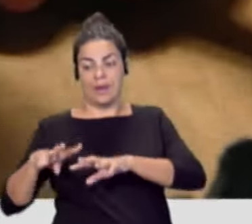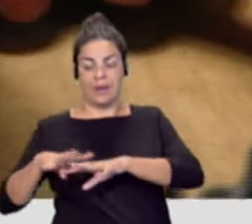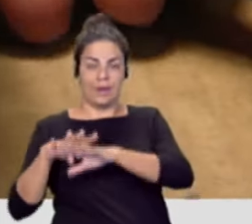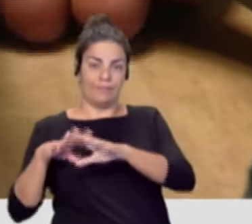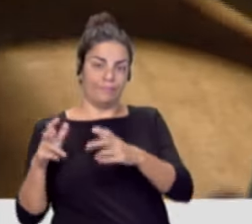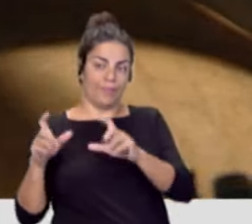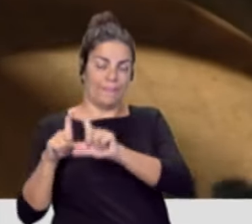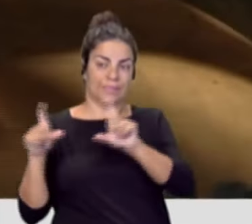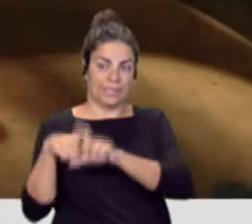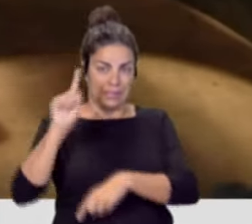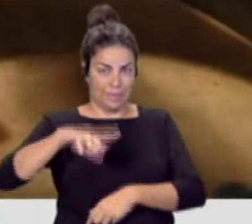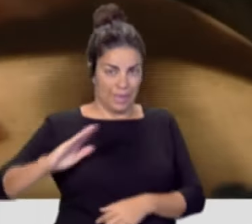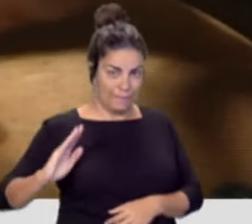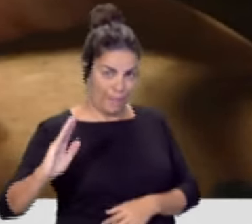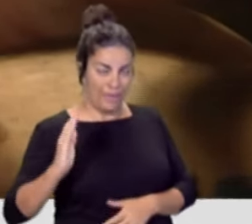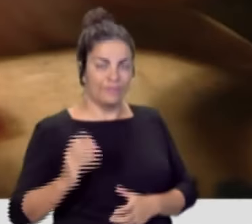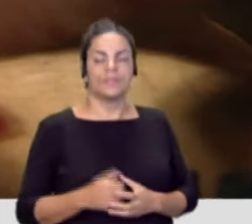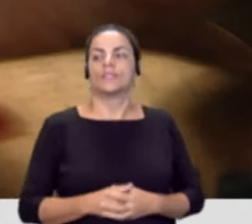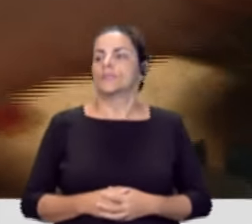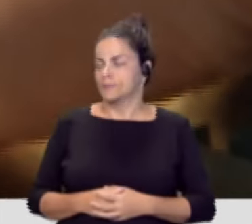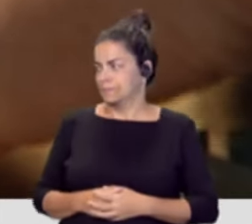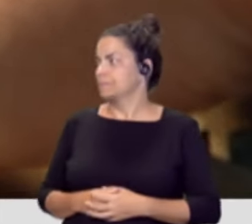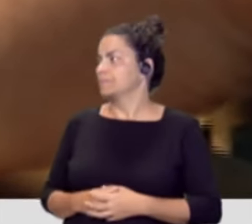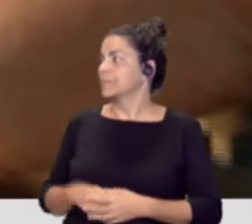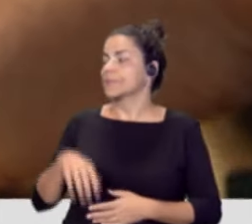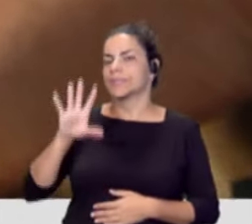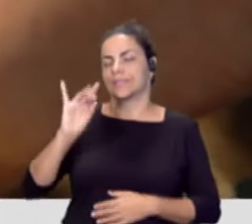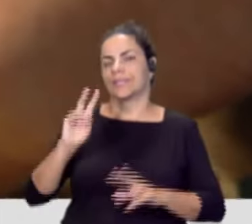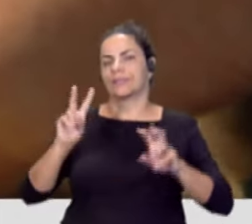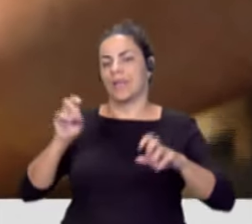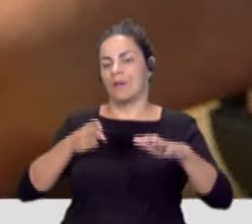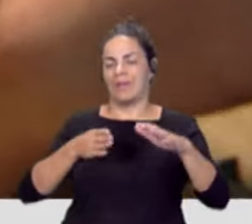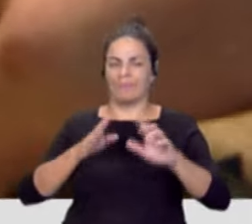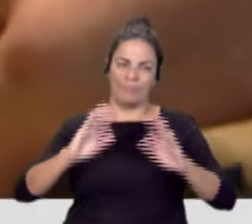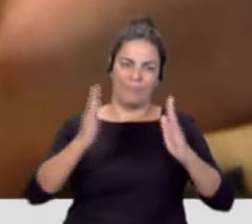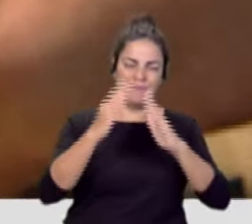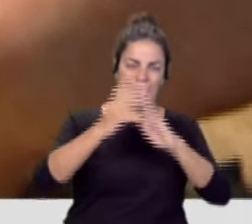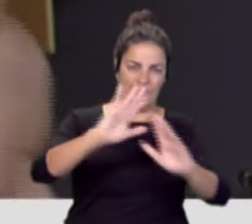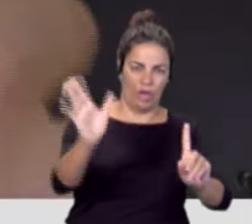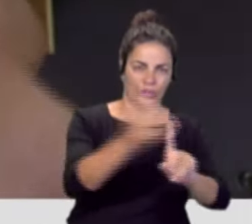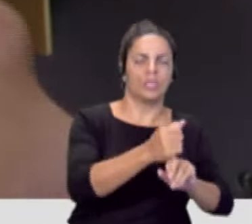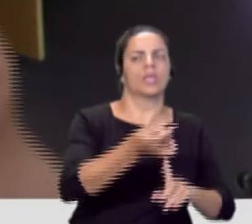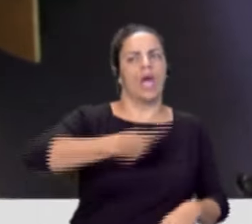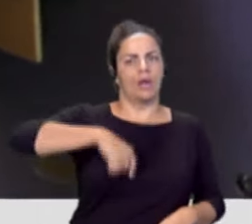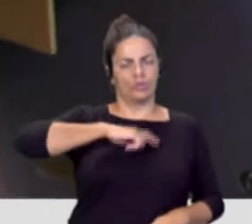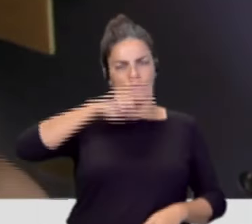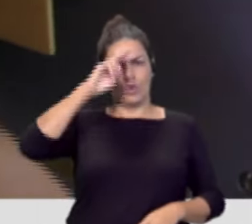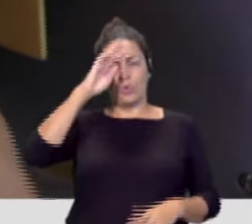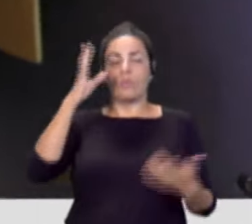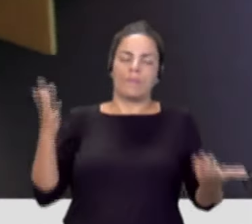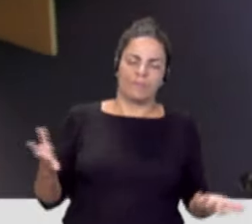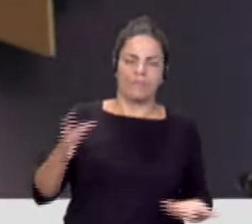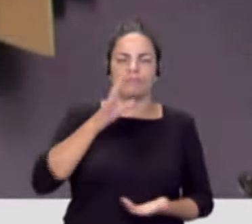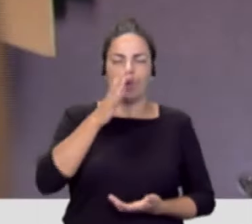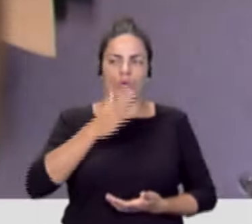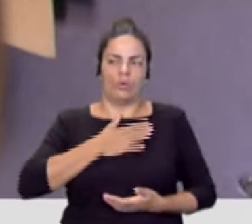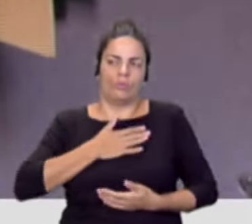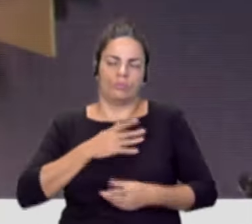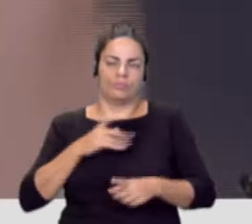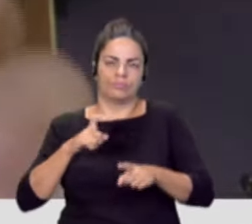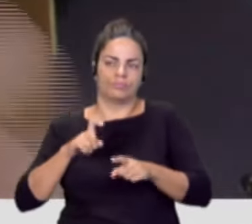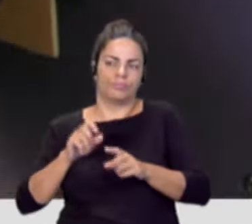Sí, vamos a ver, el acceso a la vivienda es una preocupación que tenemos porque nos afecta no solamente con el carácter social, que lo